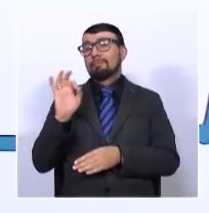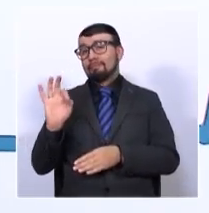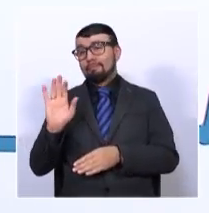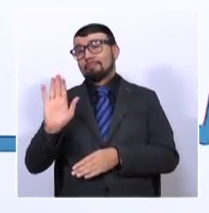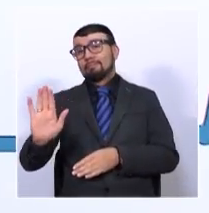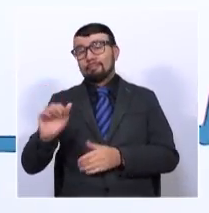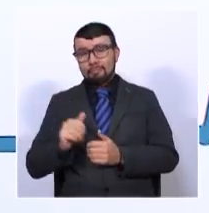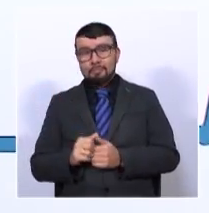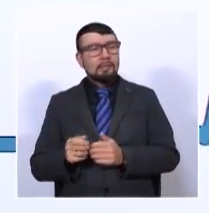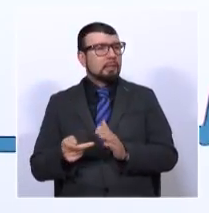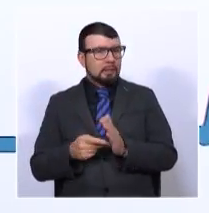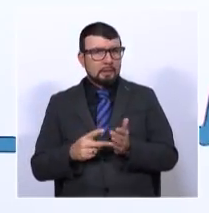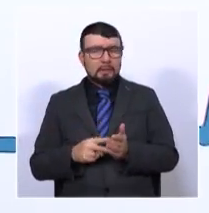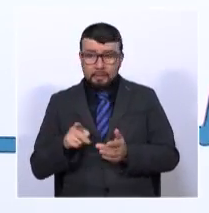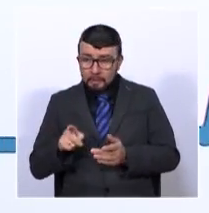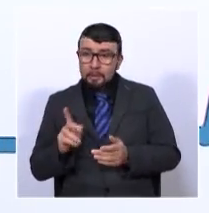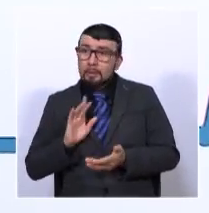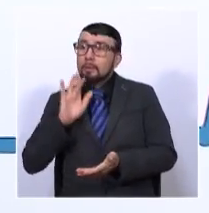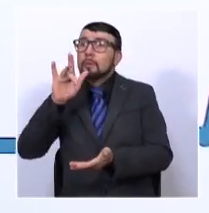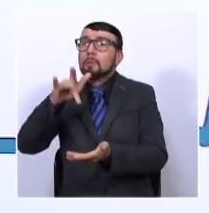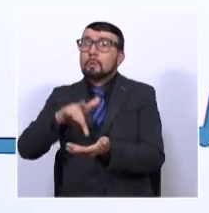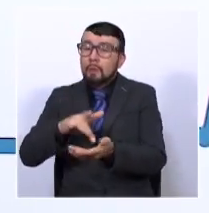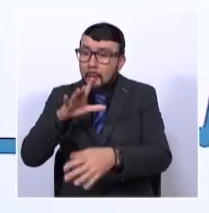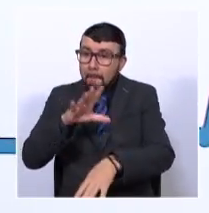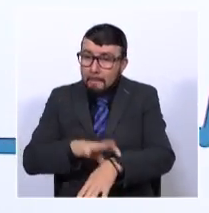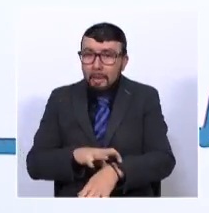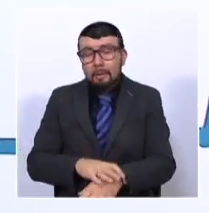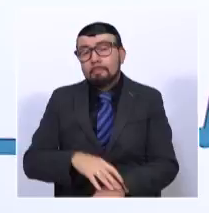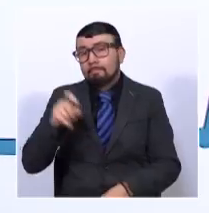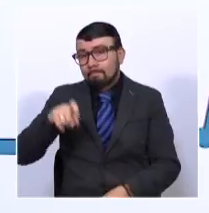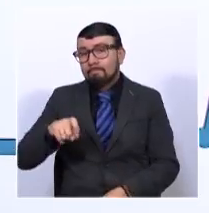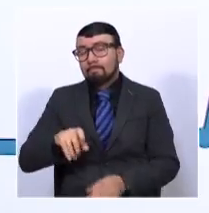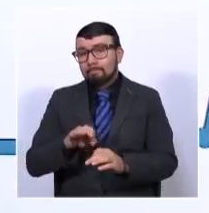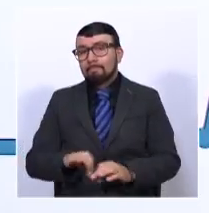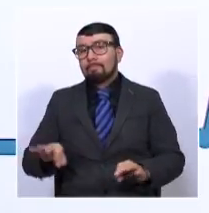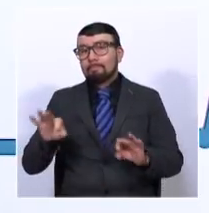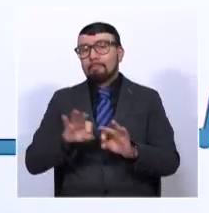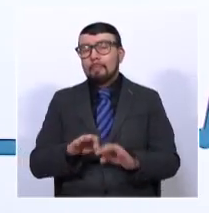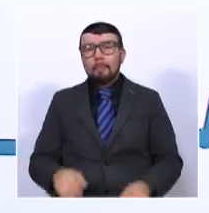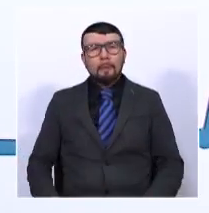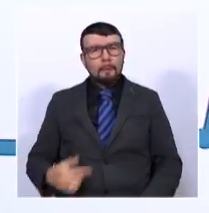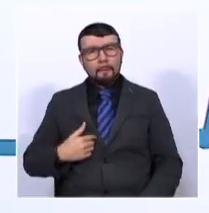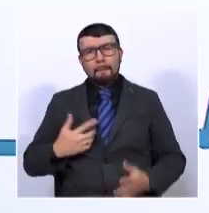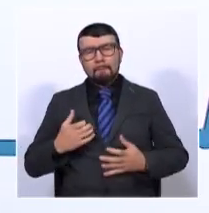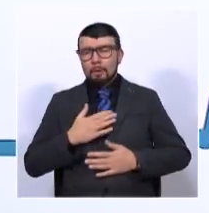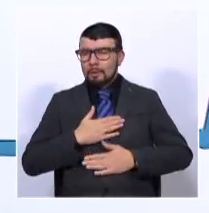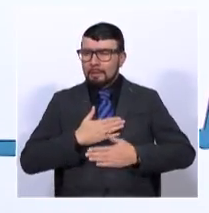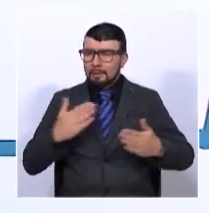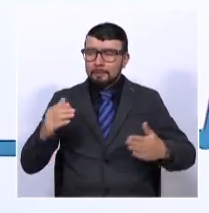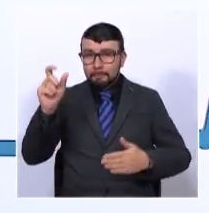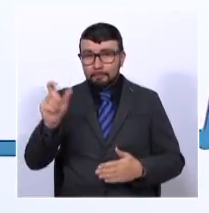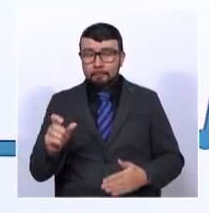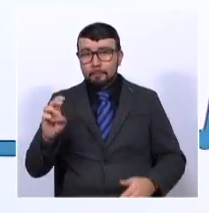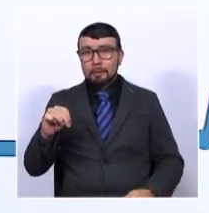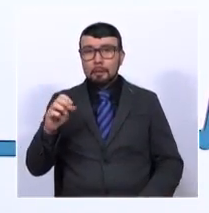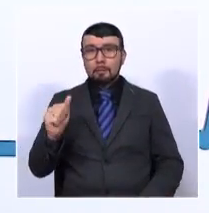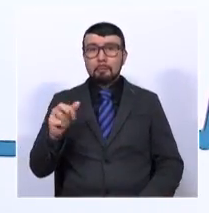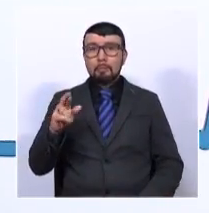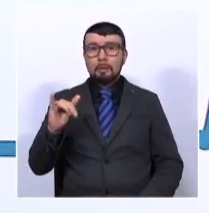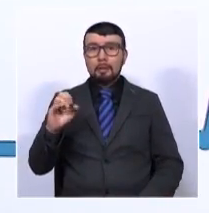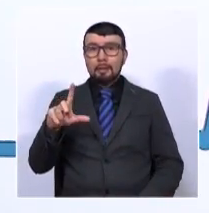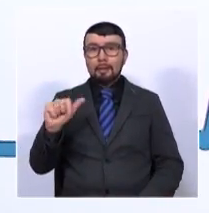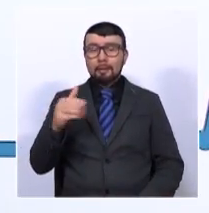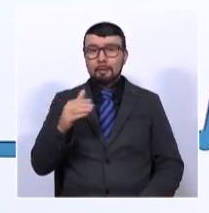esta parte de la consulta integral del paciente. Quiero enviarle un saludo a doña Mariela